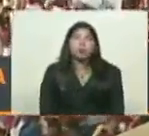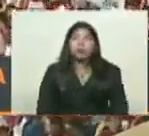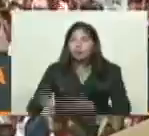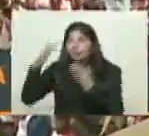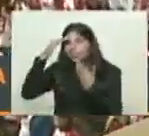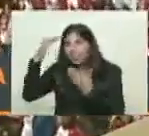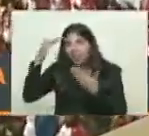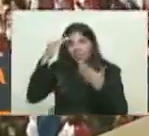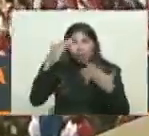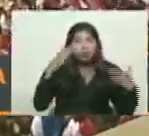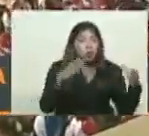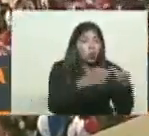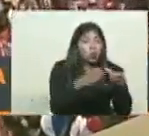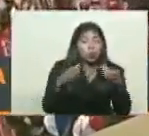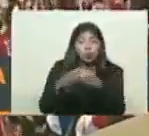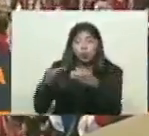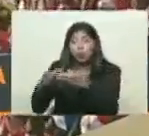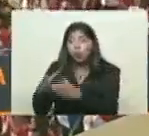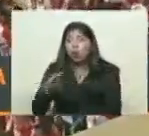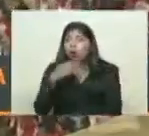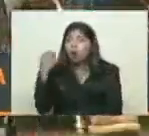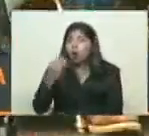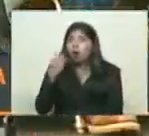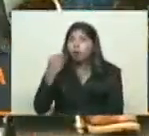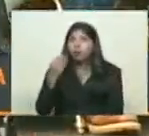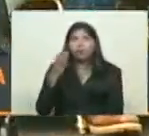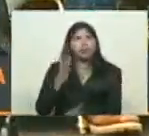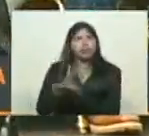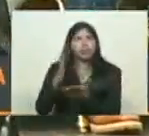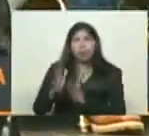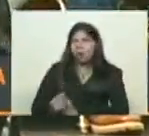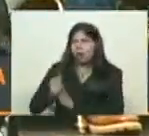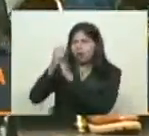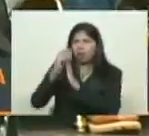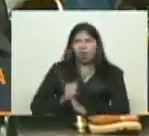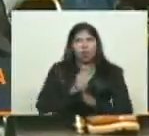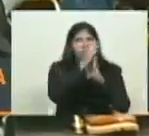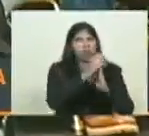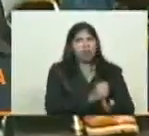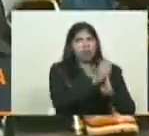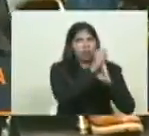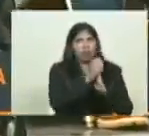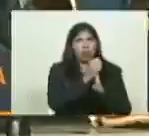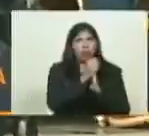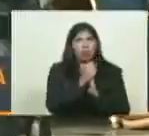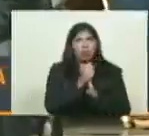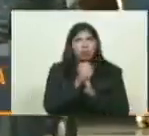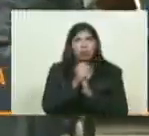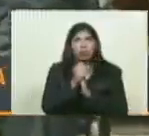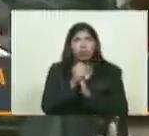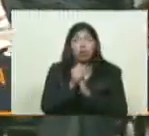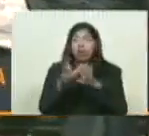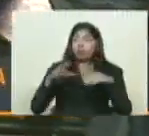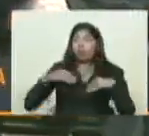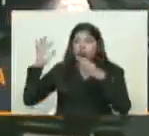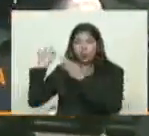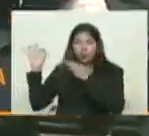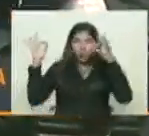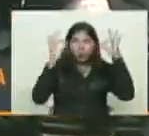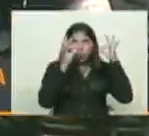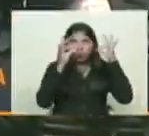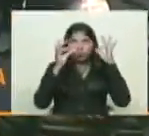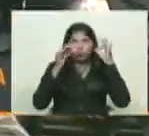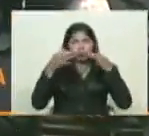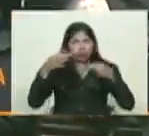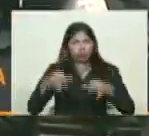organizaciones juveniles, siempre la juventud poniéndose al frente, asumiendo el nuevo rol de la patria.